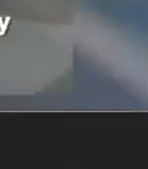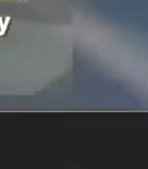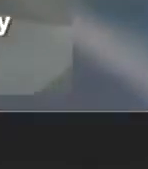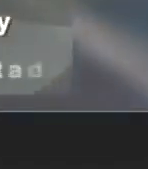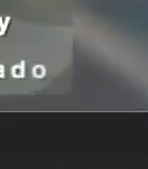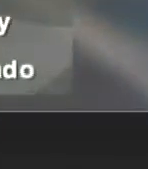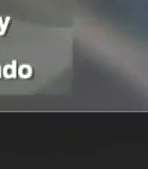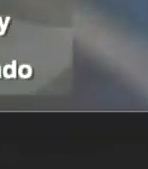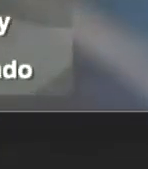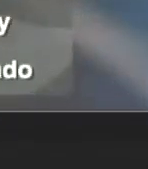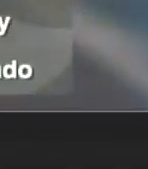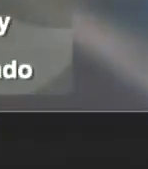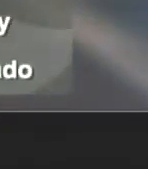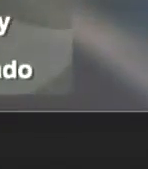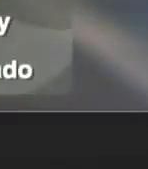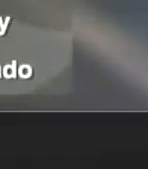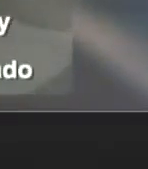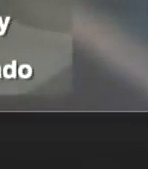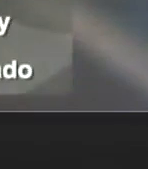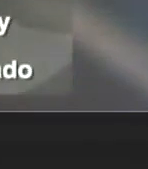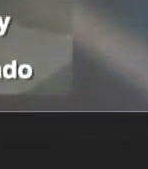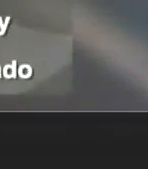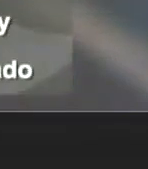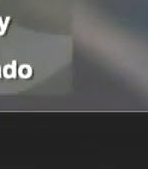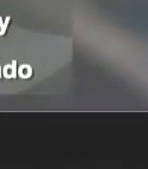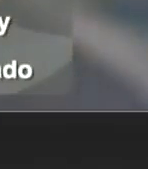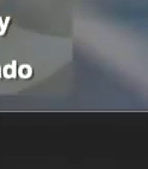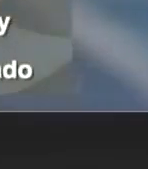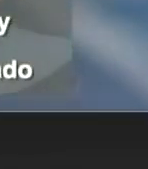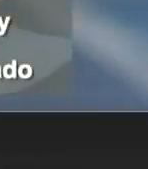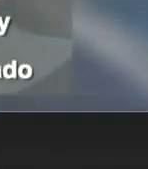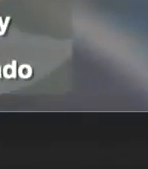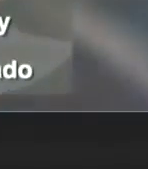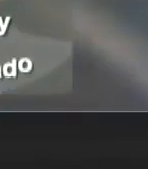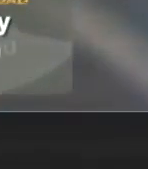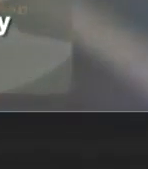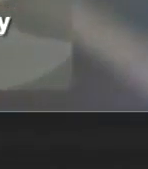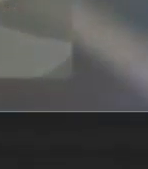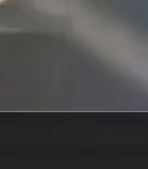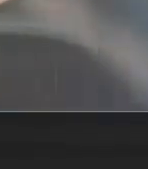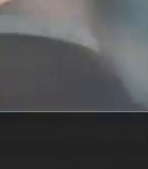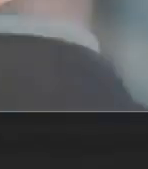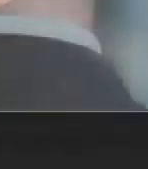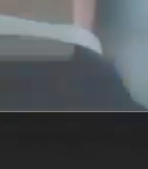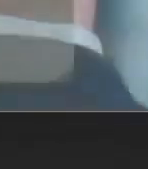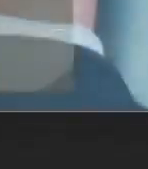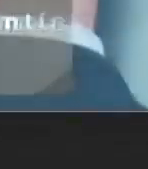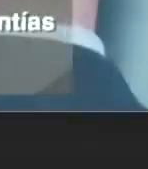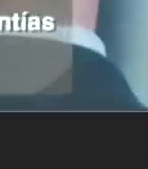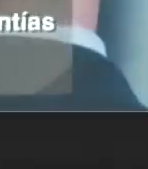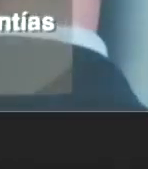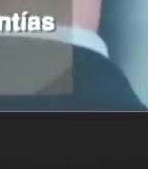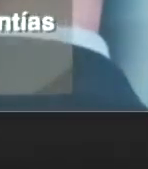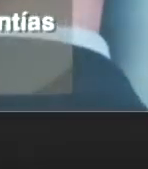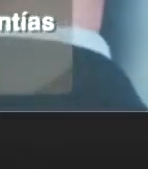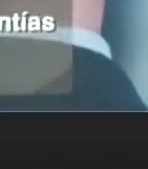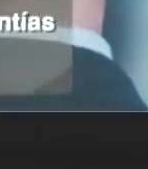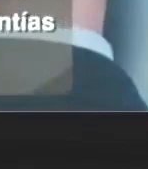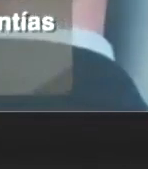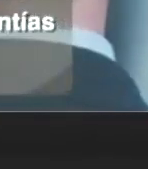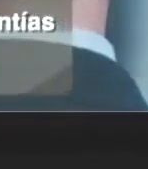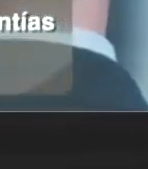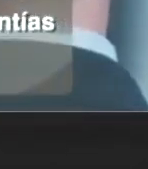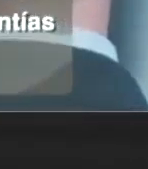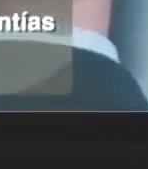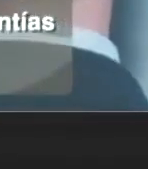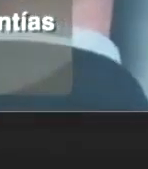El ejercicio de amparo a la libertad y seguridad personal no puede ser afectada por la declaración del estado de excepción o restricción